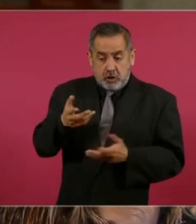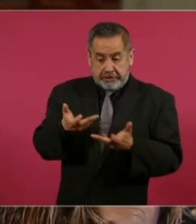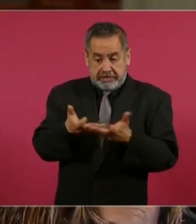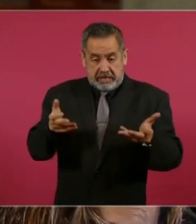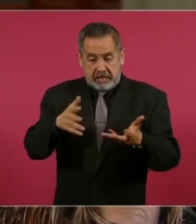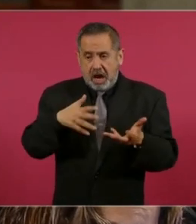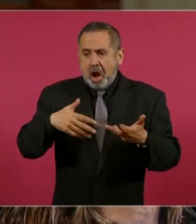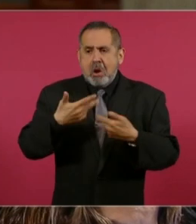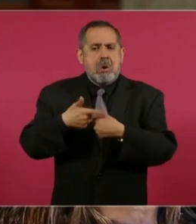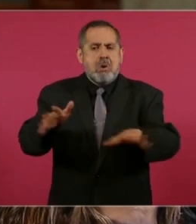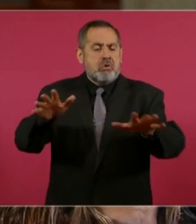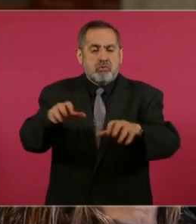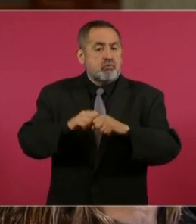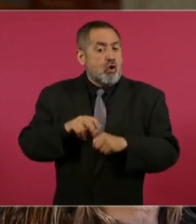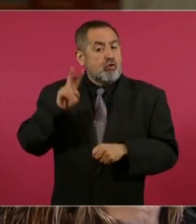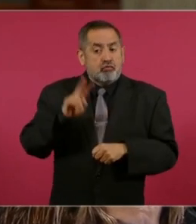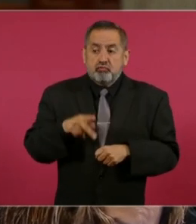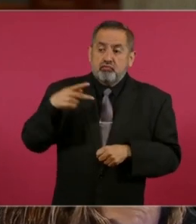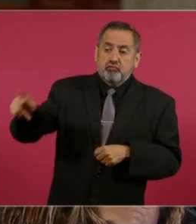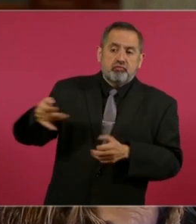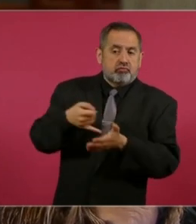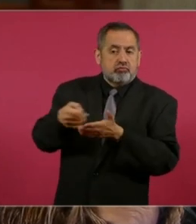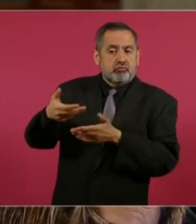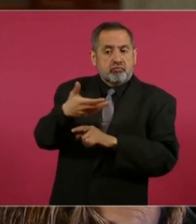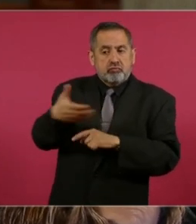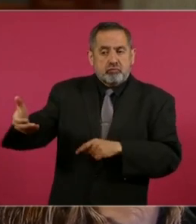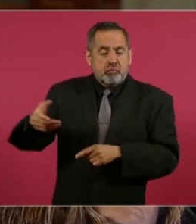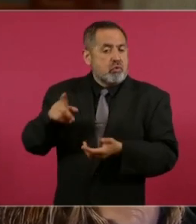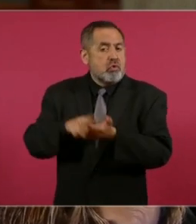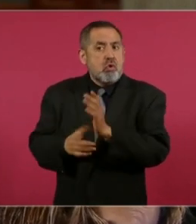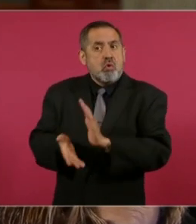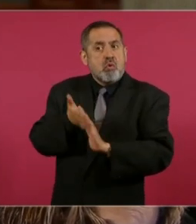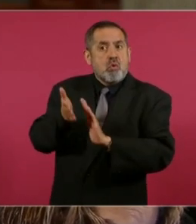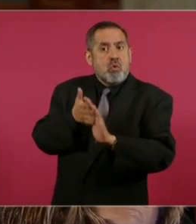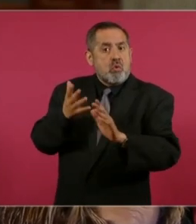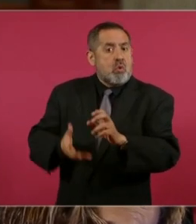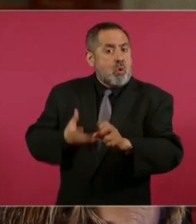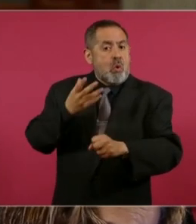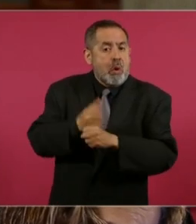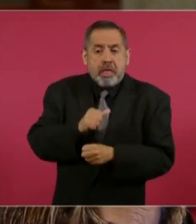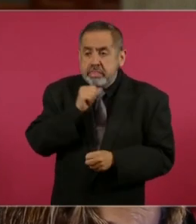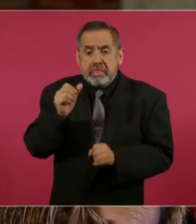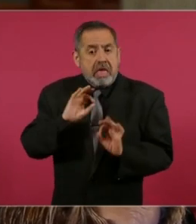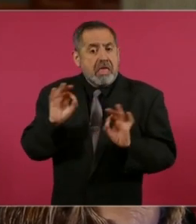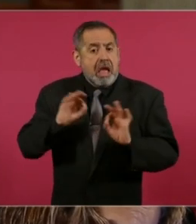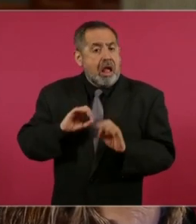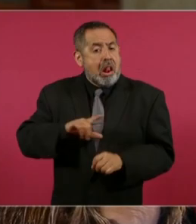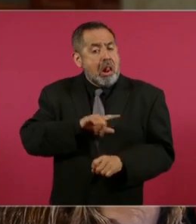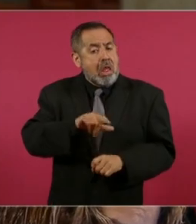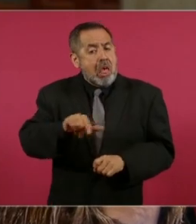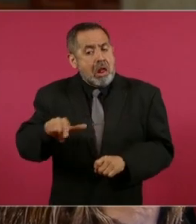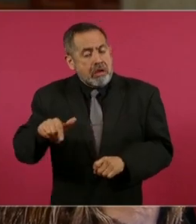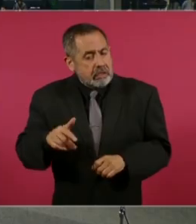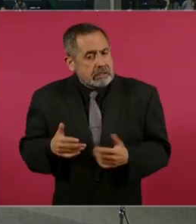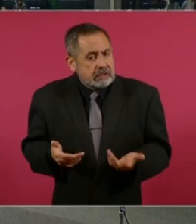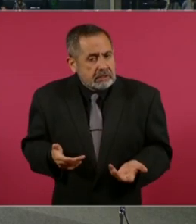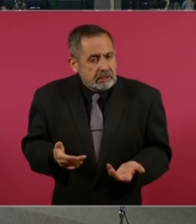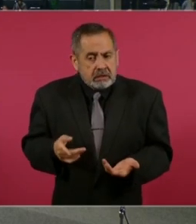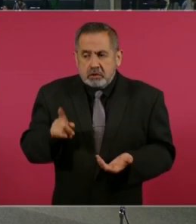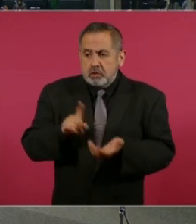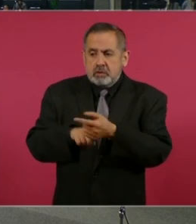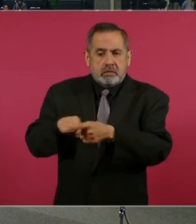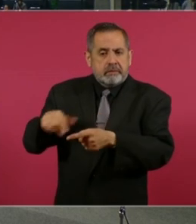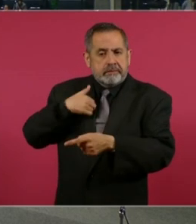de uso común, pero eran de cultivo y nunca se construyó lo que en el decreto se describe, y por temor y falta